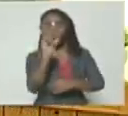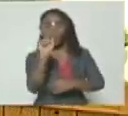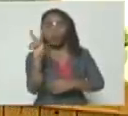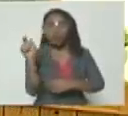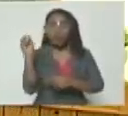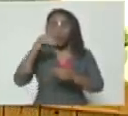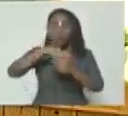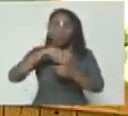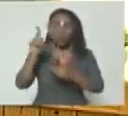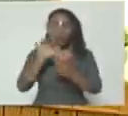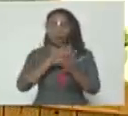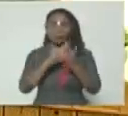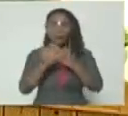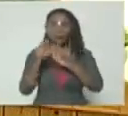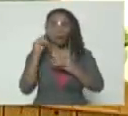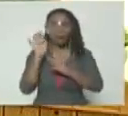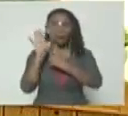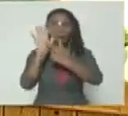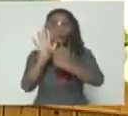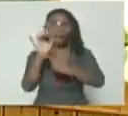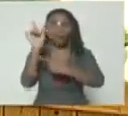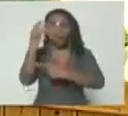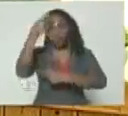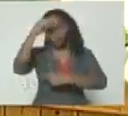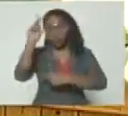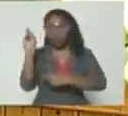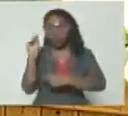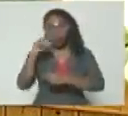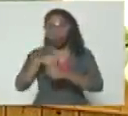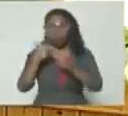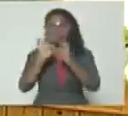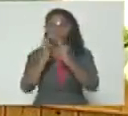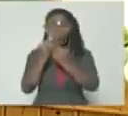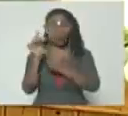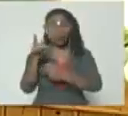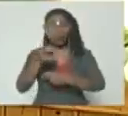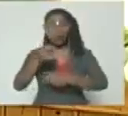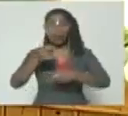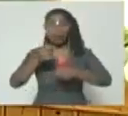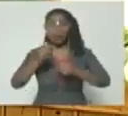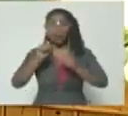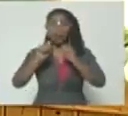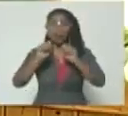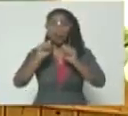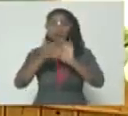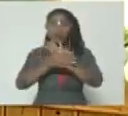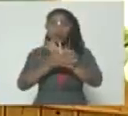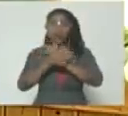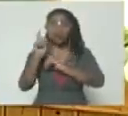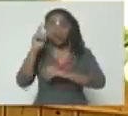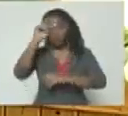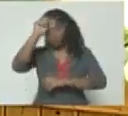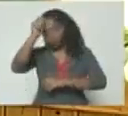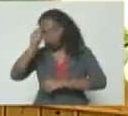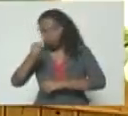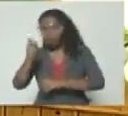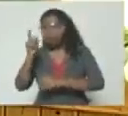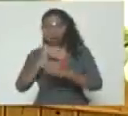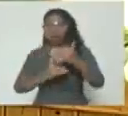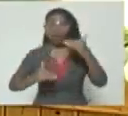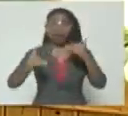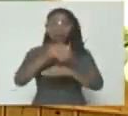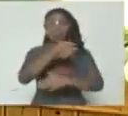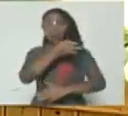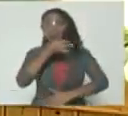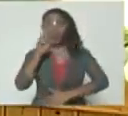del Museo del Tequila en México, siendo una familia de esta bebida, dando eso reconocimiento a la alta calidad de